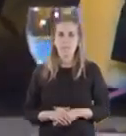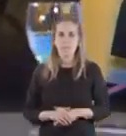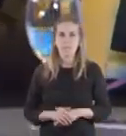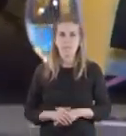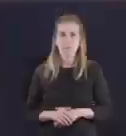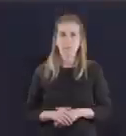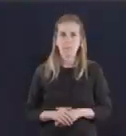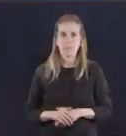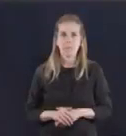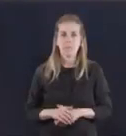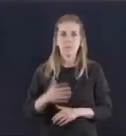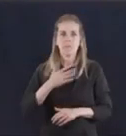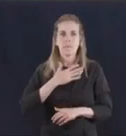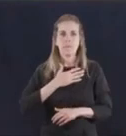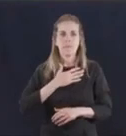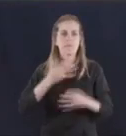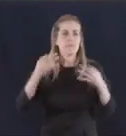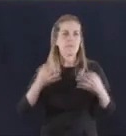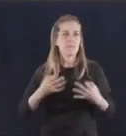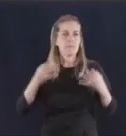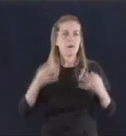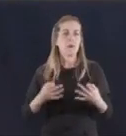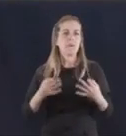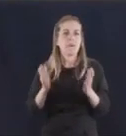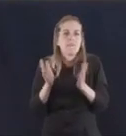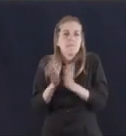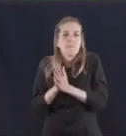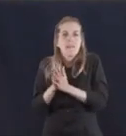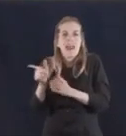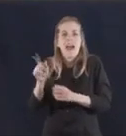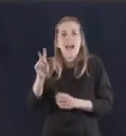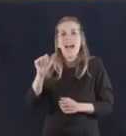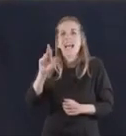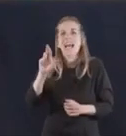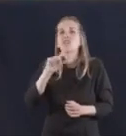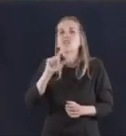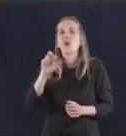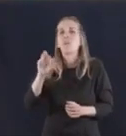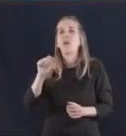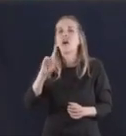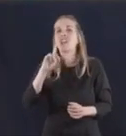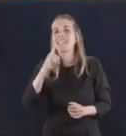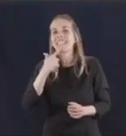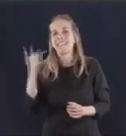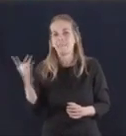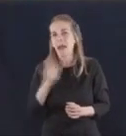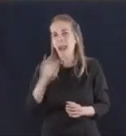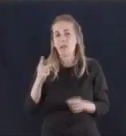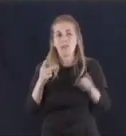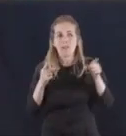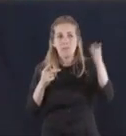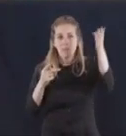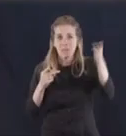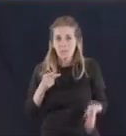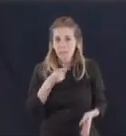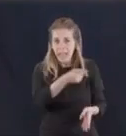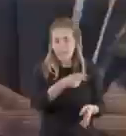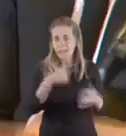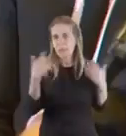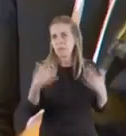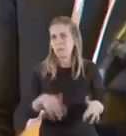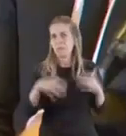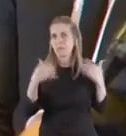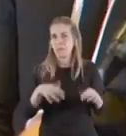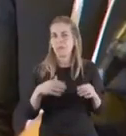ha sido para mí para para Gabriel un funcionario enorme